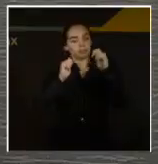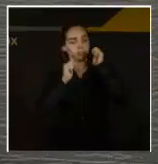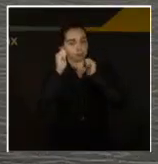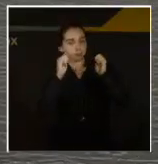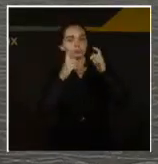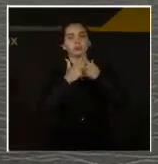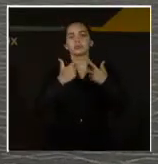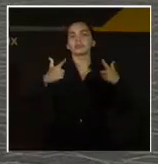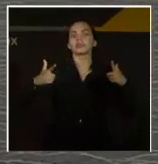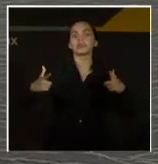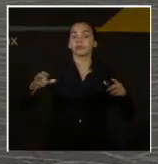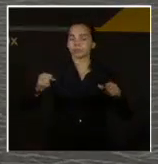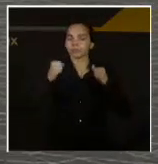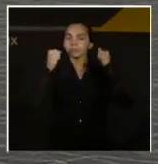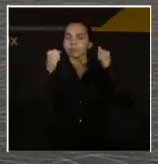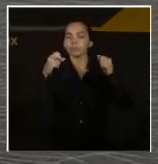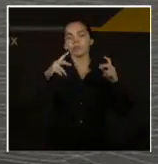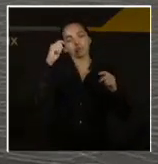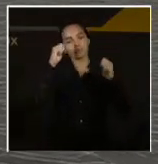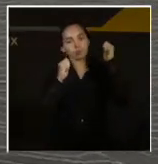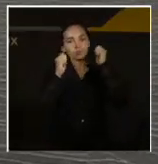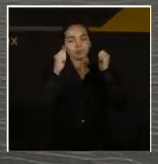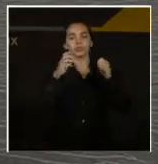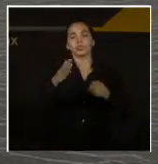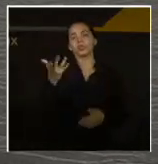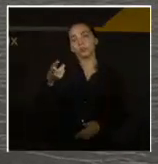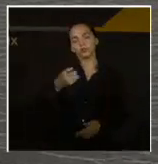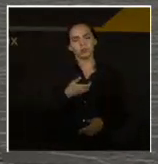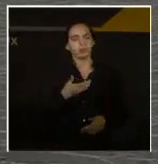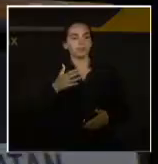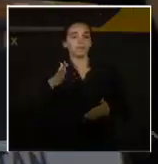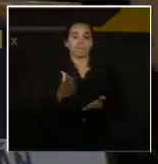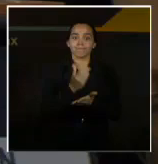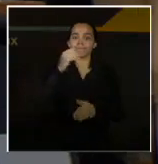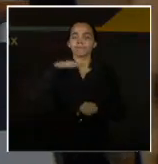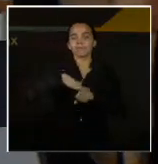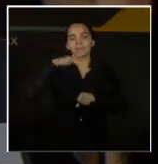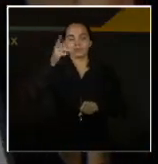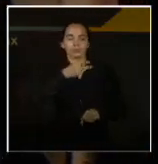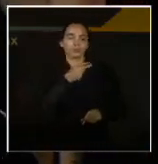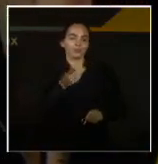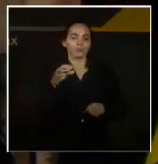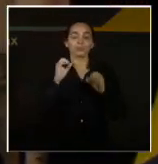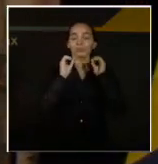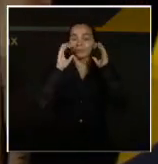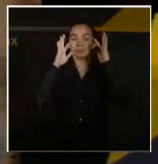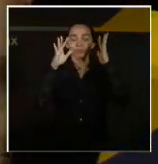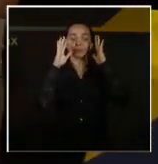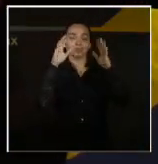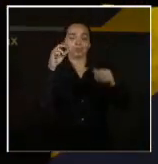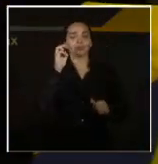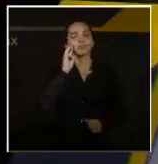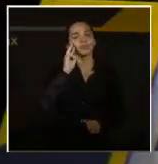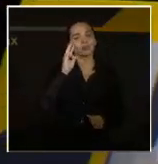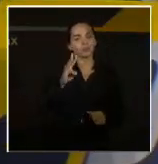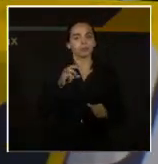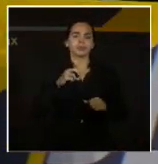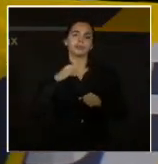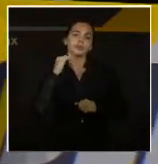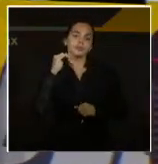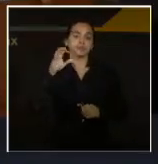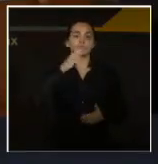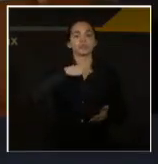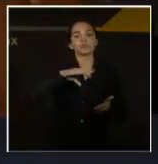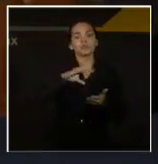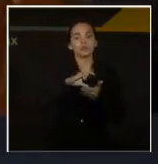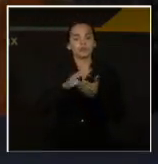un gran potencial turístico. Tenemos que lograr tener más pueblos mágicos, que Yucatán se vuelva más atractivo. Lugares como Celestún,